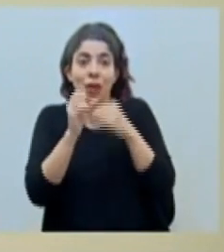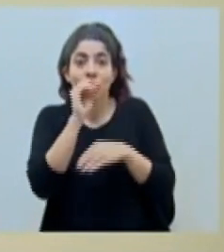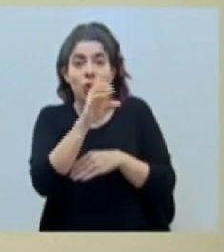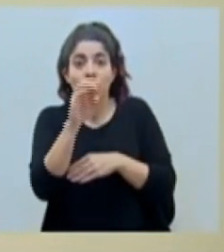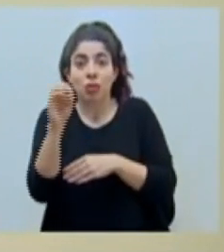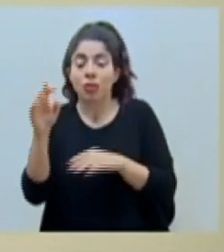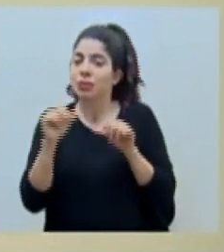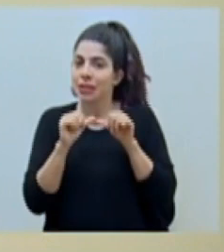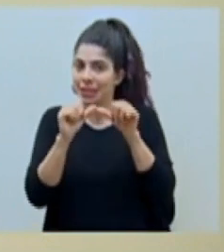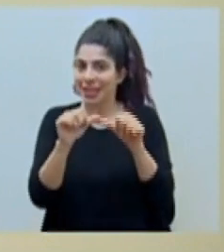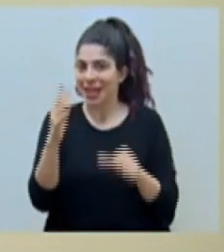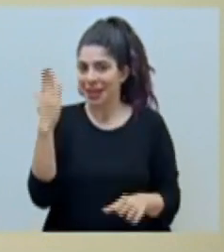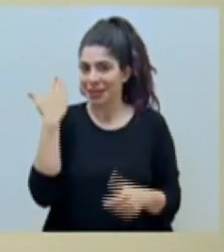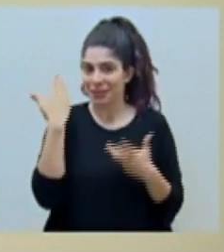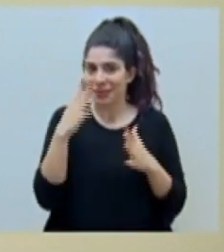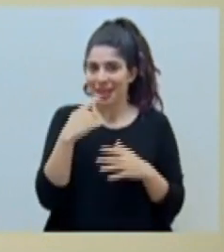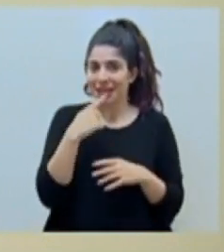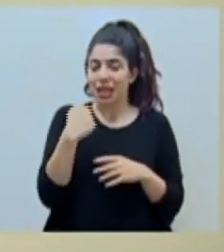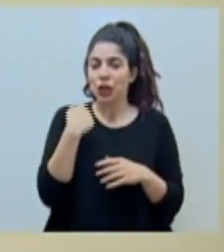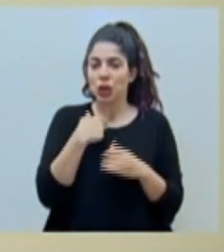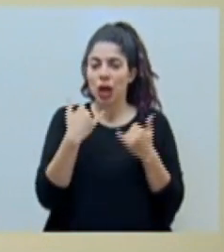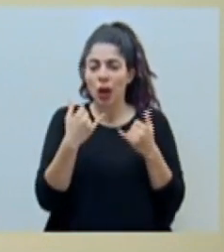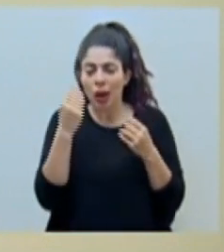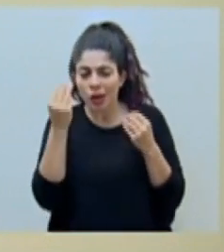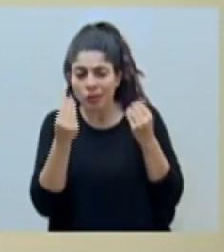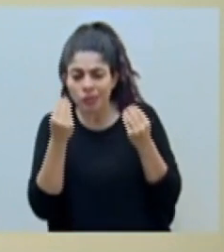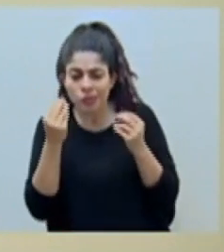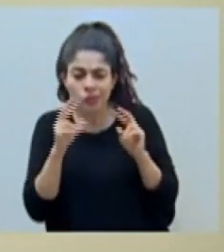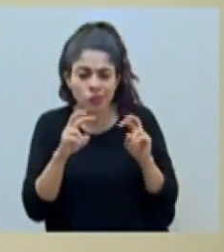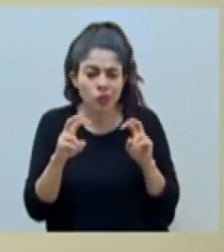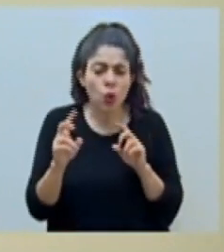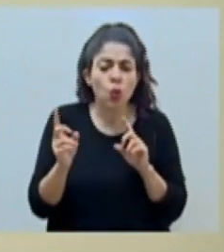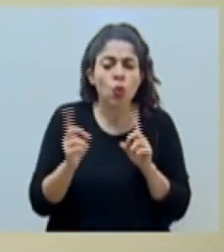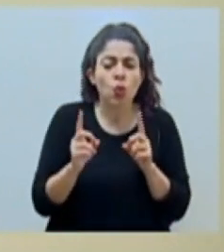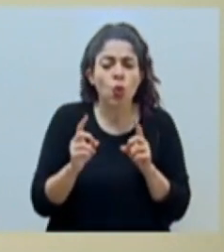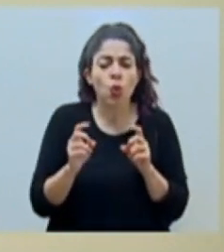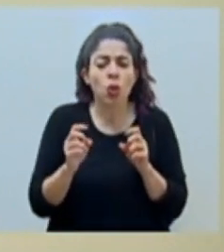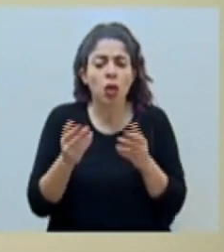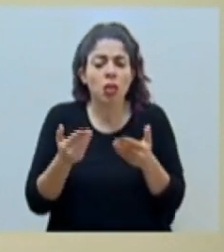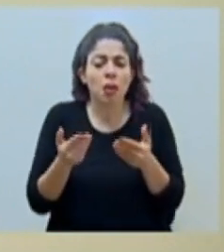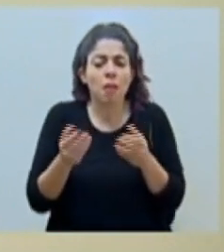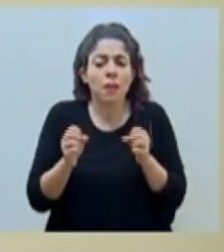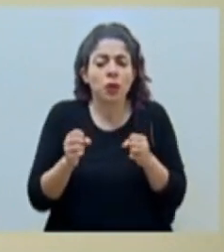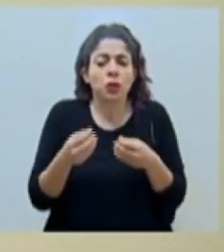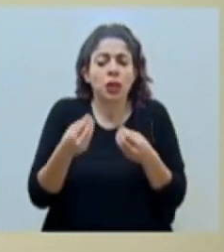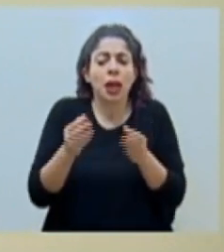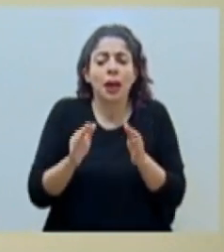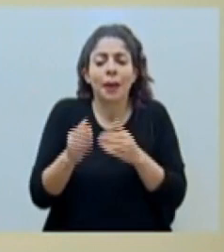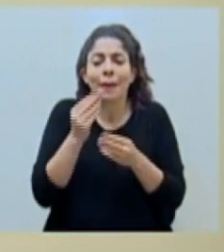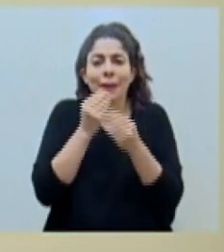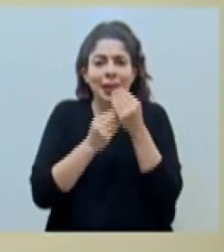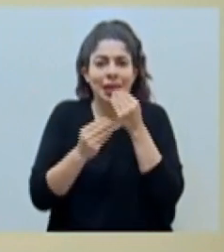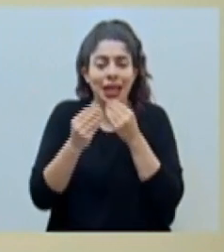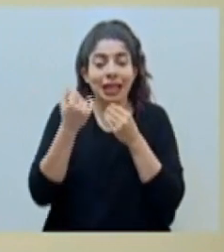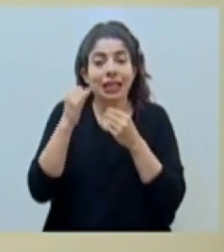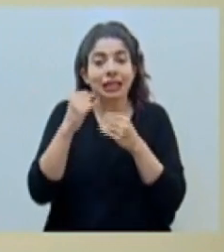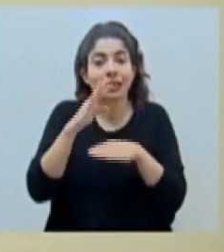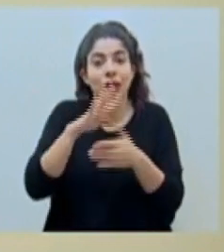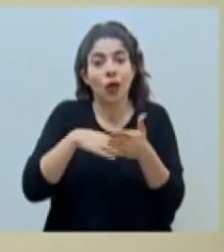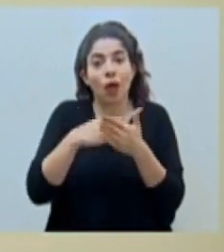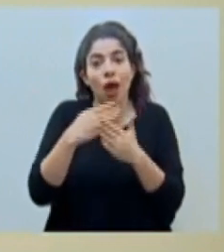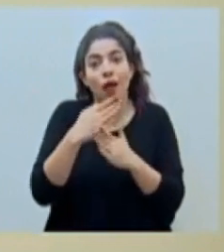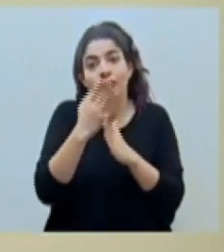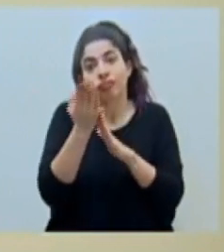continúa. Decía anteriormente que estamos valorando dónde podremos dar una merienda en caso de una extensión de la jornada,